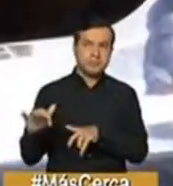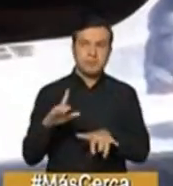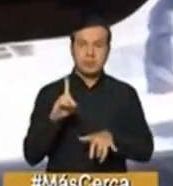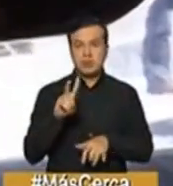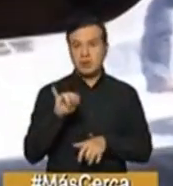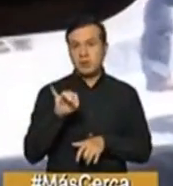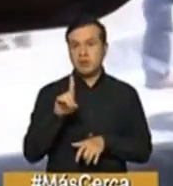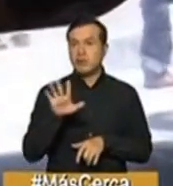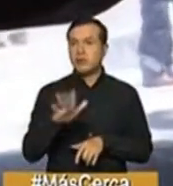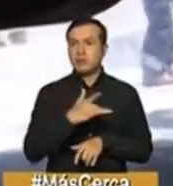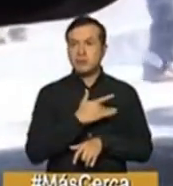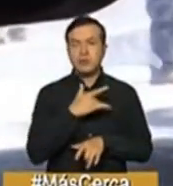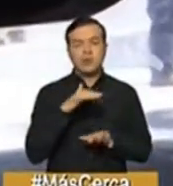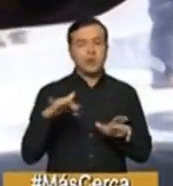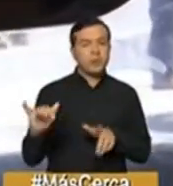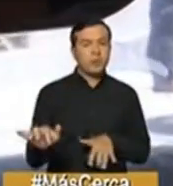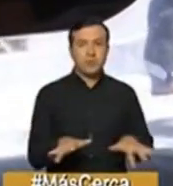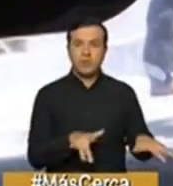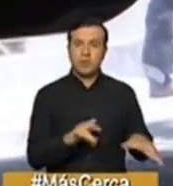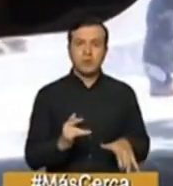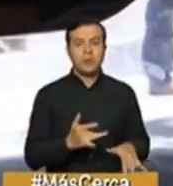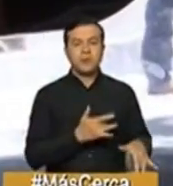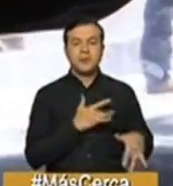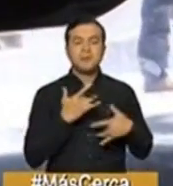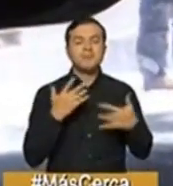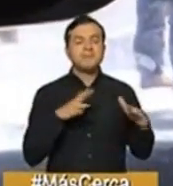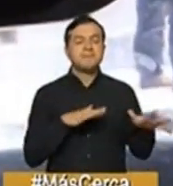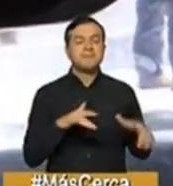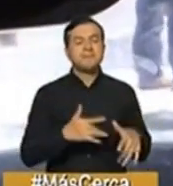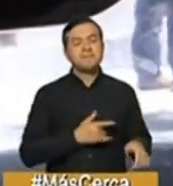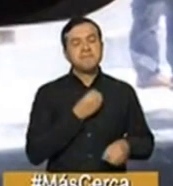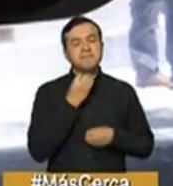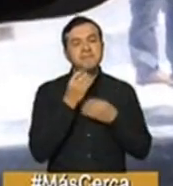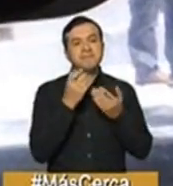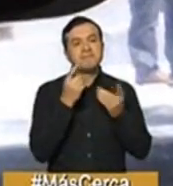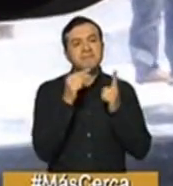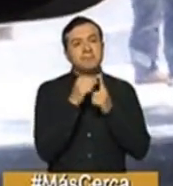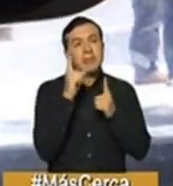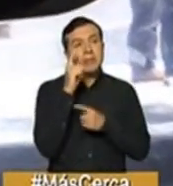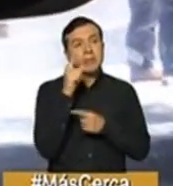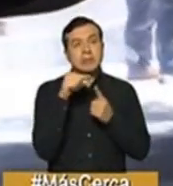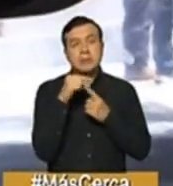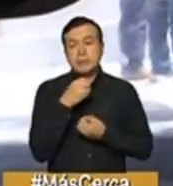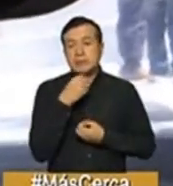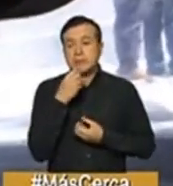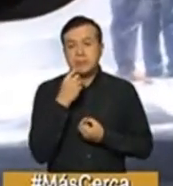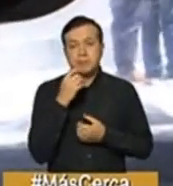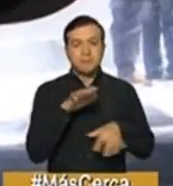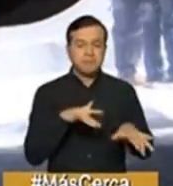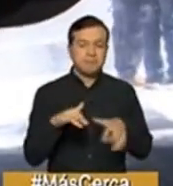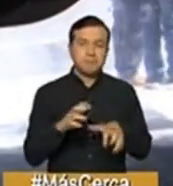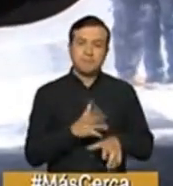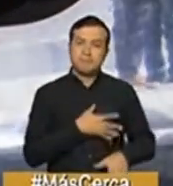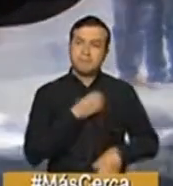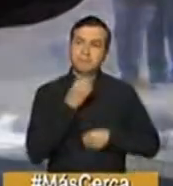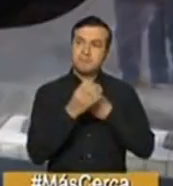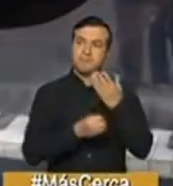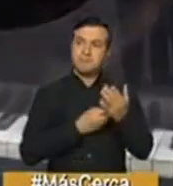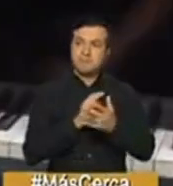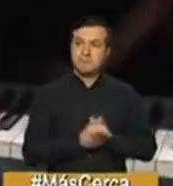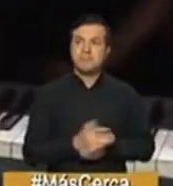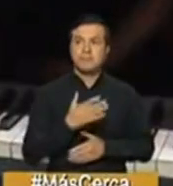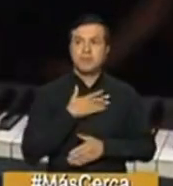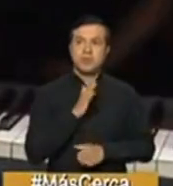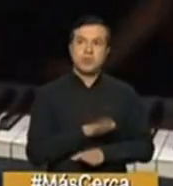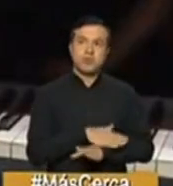David siente que con los acordes del piano, por ejemplo, logra expresar lo que las palabras muchas veces no pueden hacerlo. O sea, yo